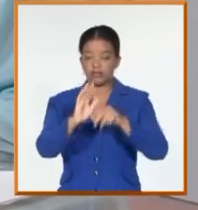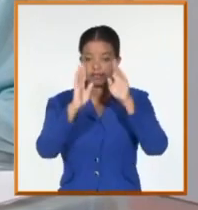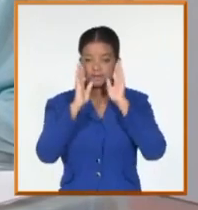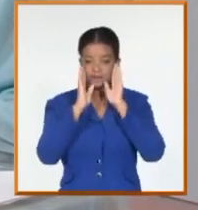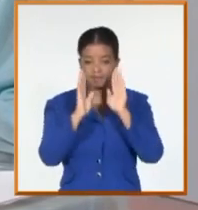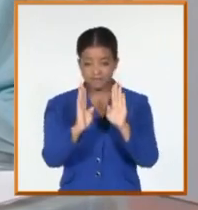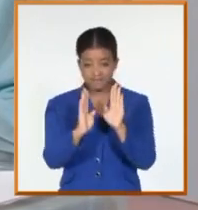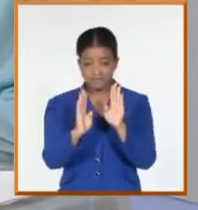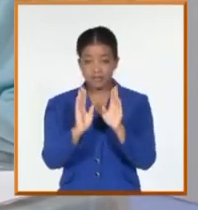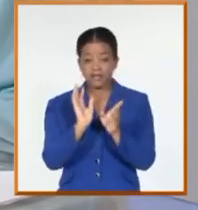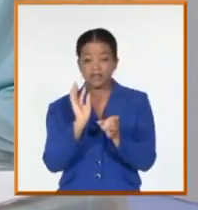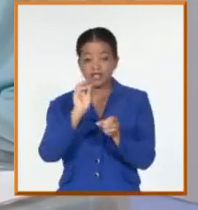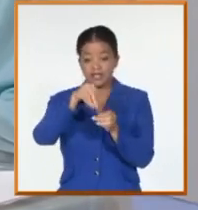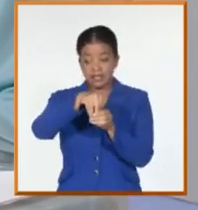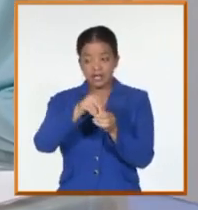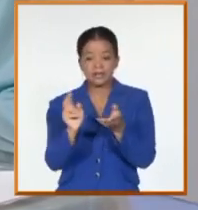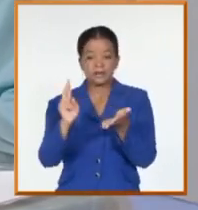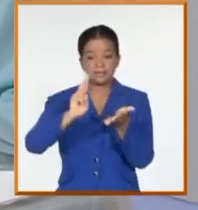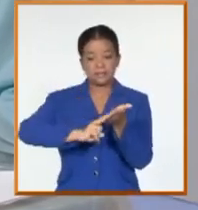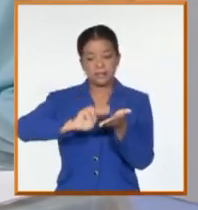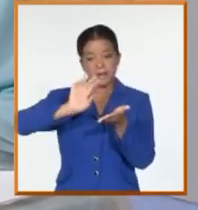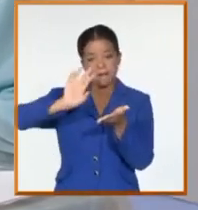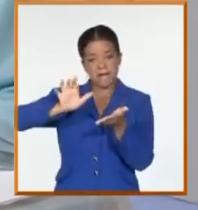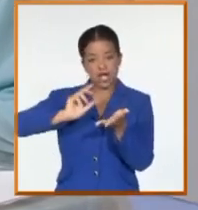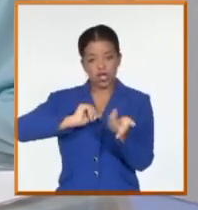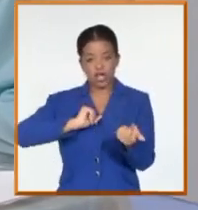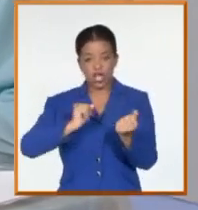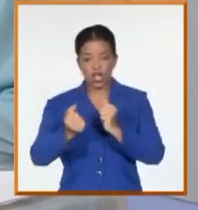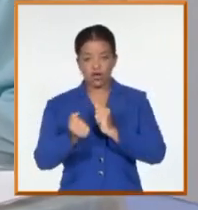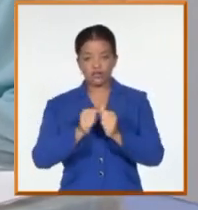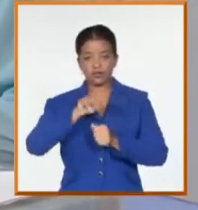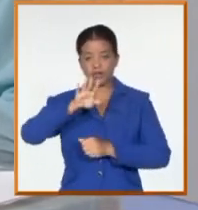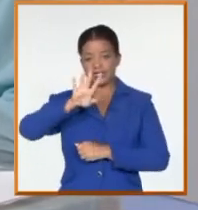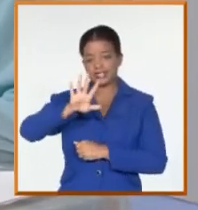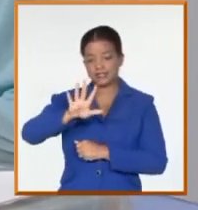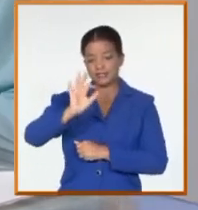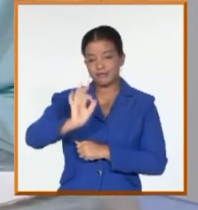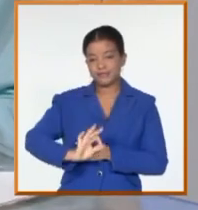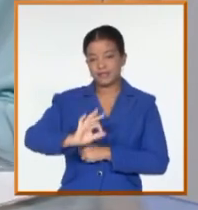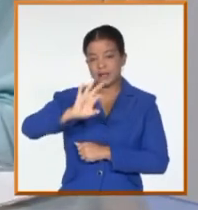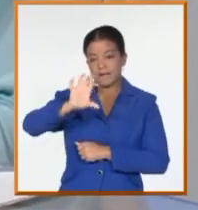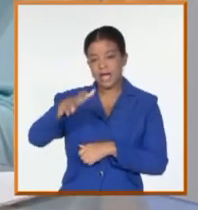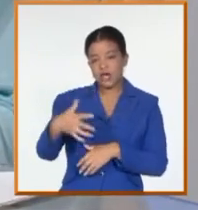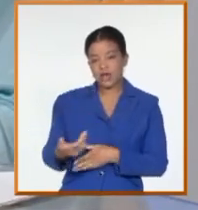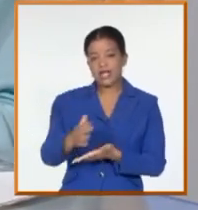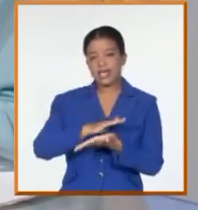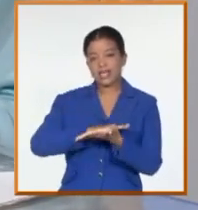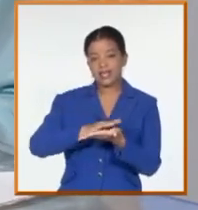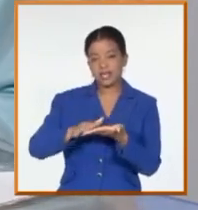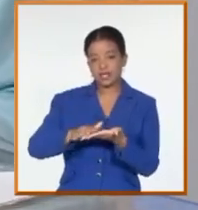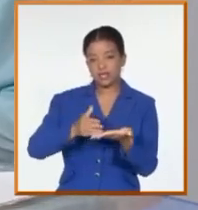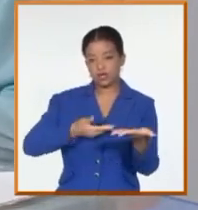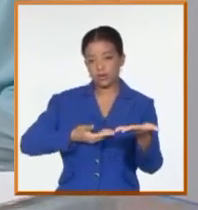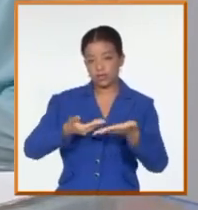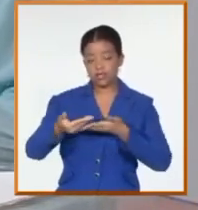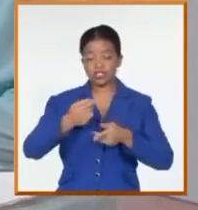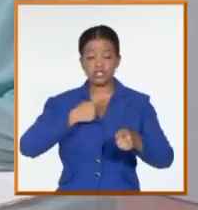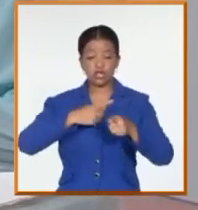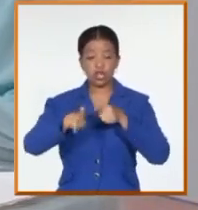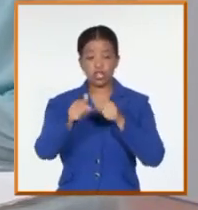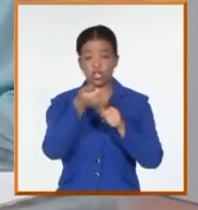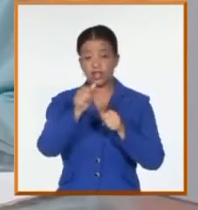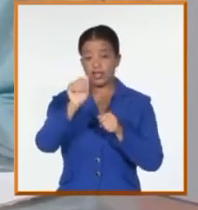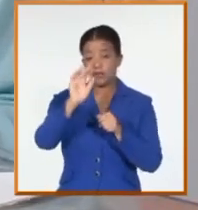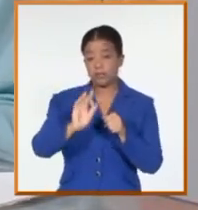el Banco Popular de oro un 45% también el banco de crédito comercio y un 10% que